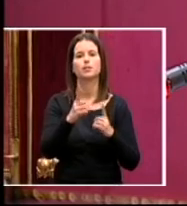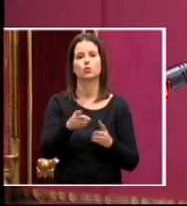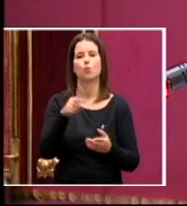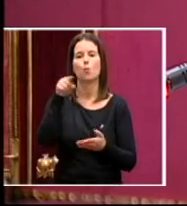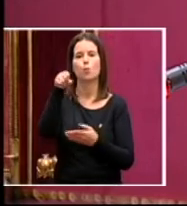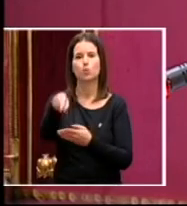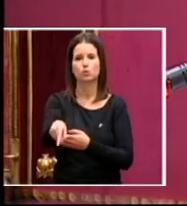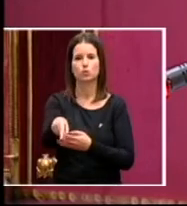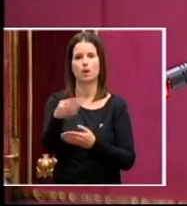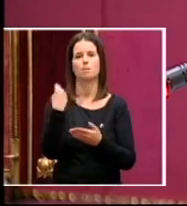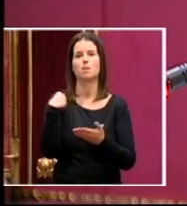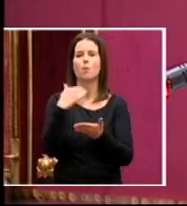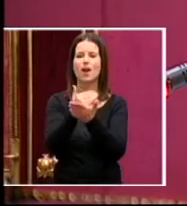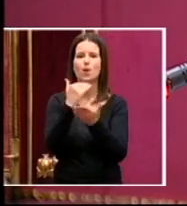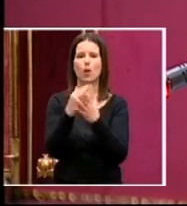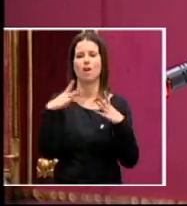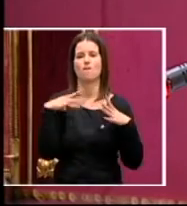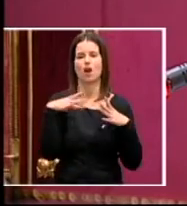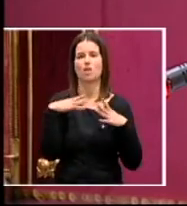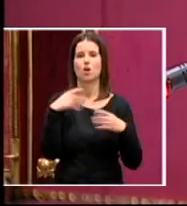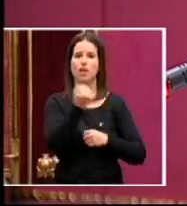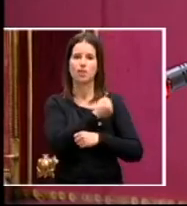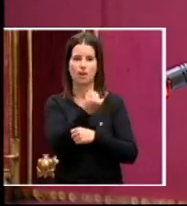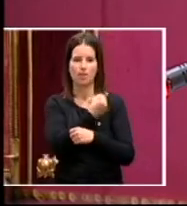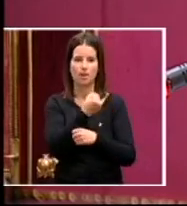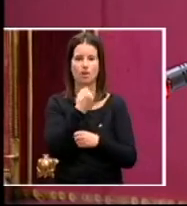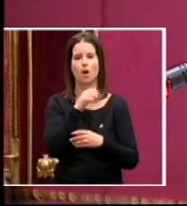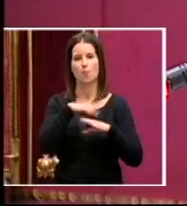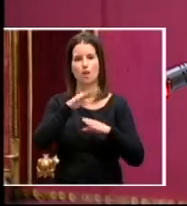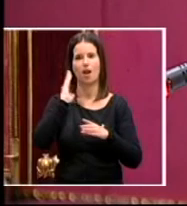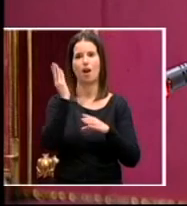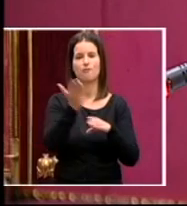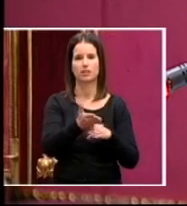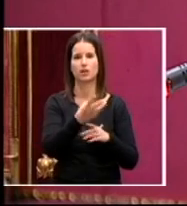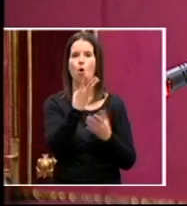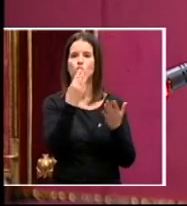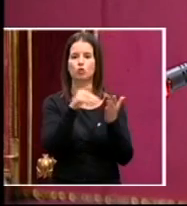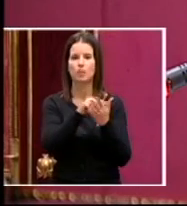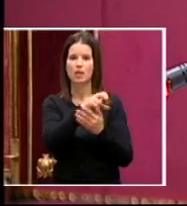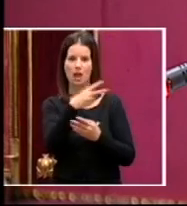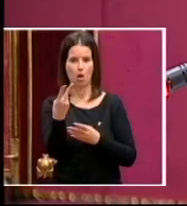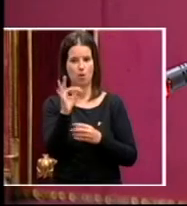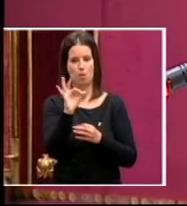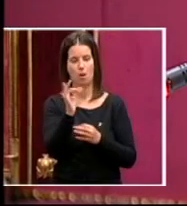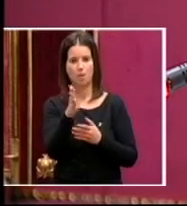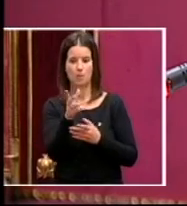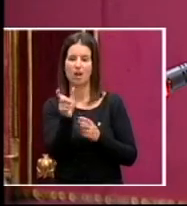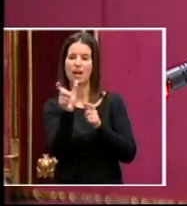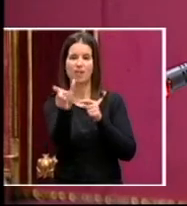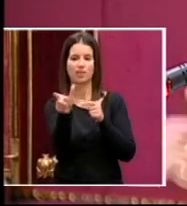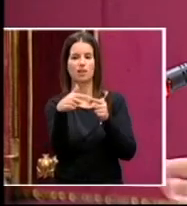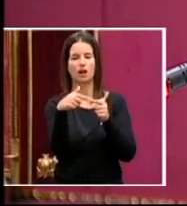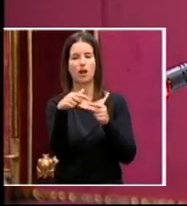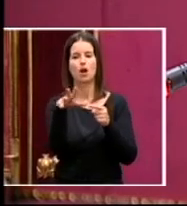de vacaciones de Navidad para personas en riesgo de exclusión cuyo gasto en ejercicios anteriores ha sido de 8.000 euros aproximadamente, no obstante, esta cantidad se imputaría